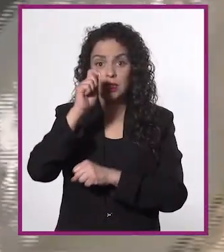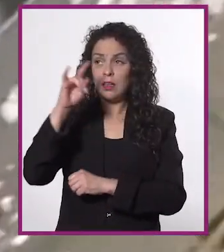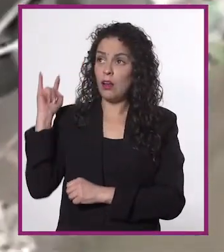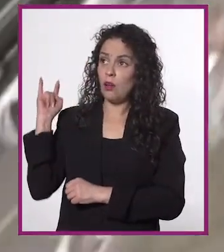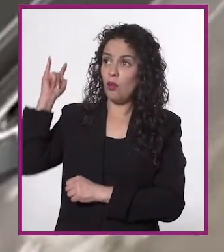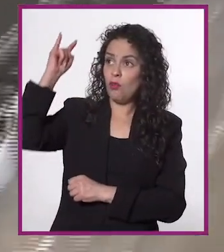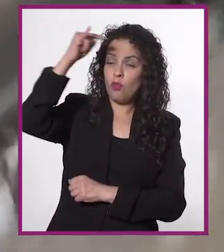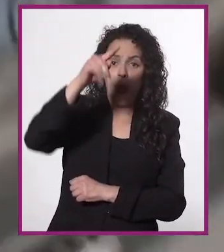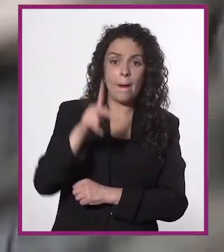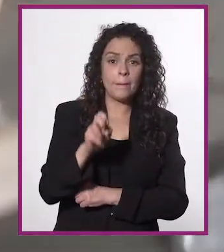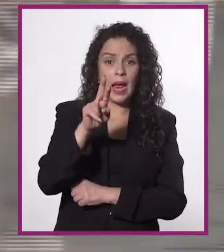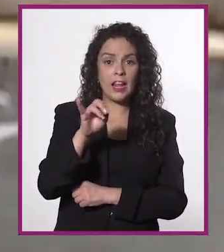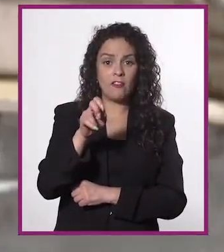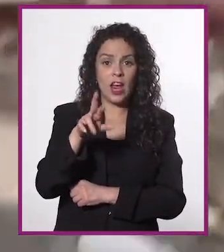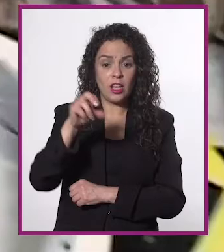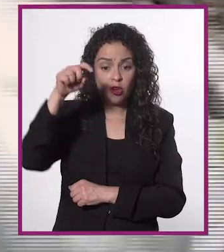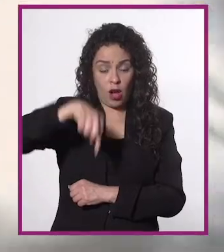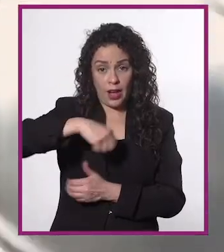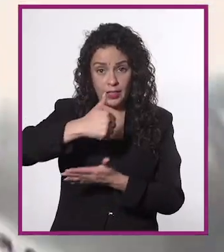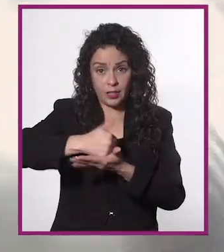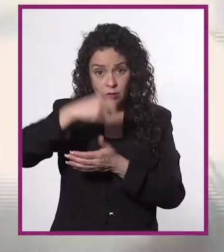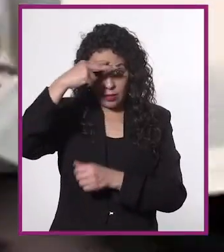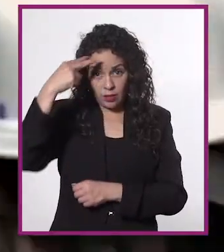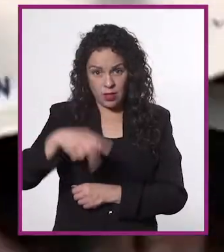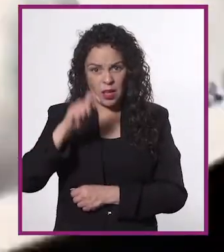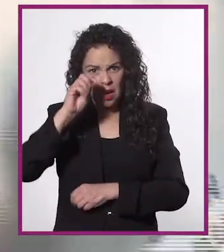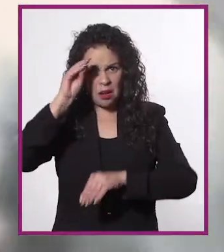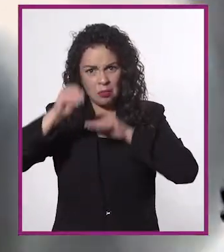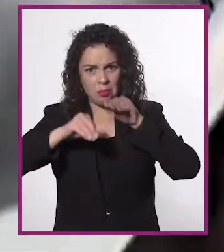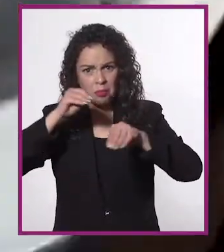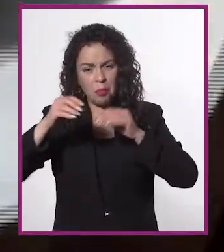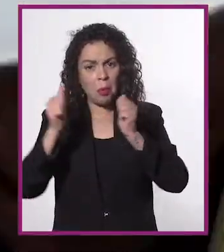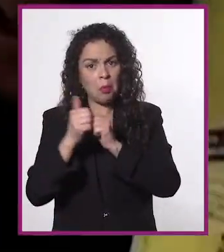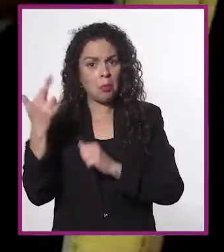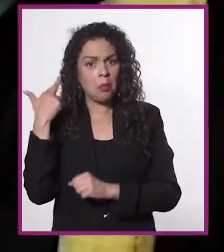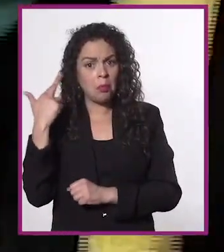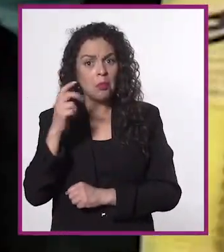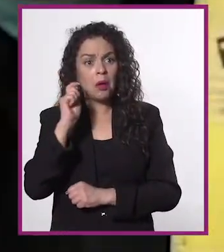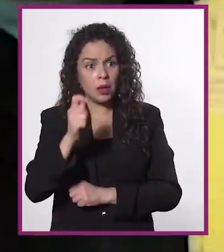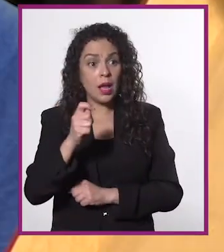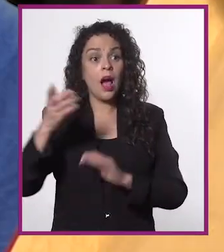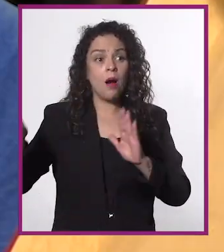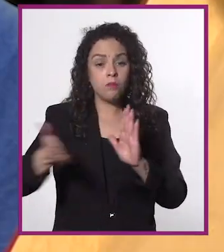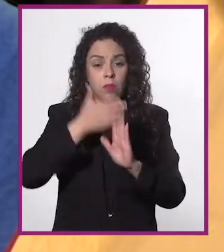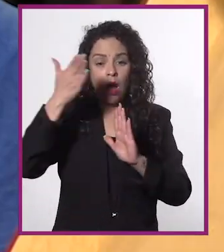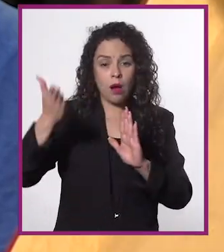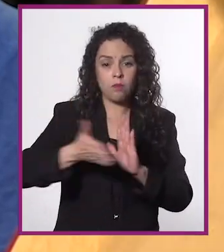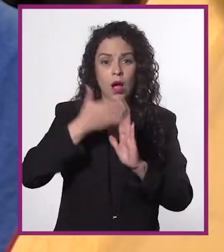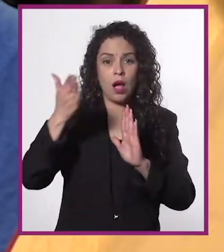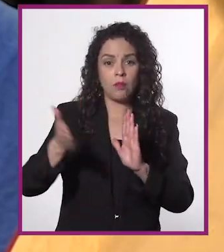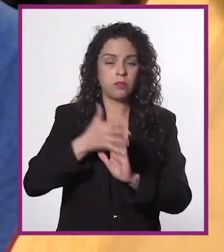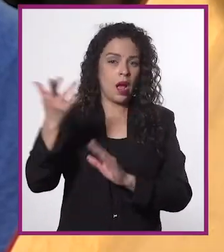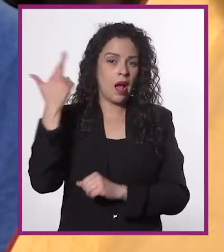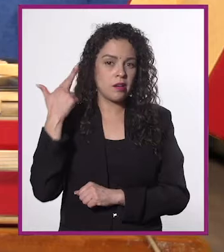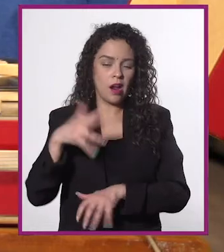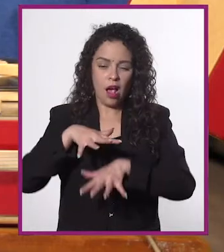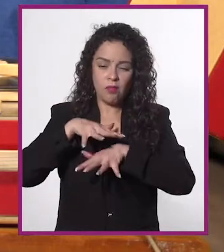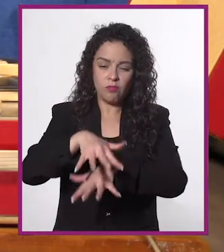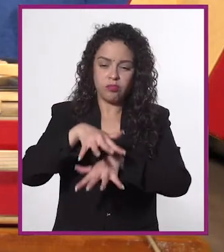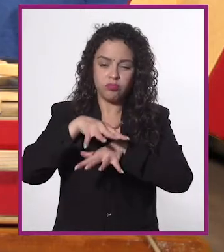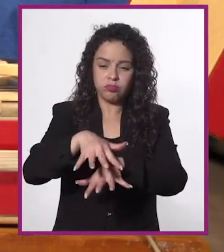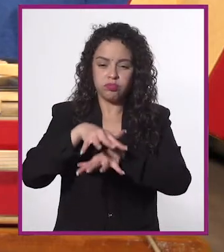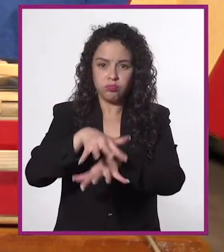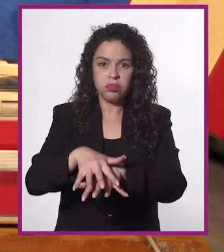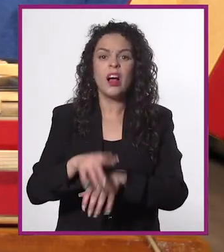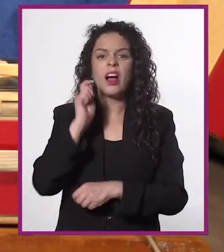de México, se crearon atmósferas a partir de los sonidos del proceso de la construcción, del tráfico y la vida en la ciudad. En